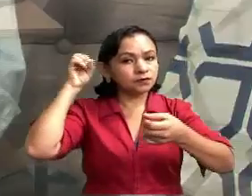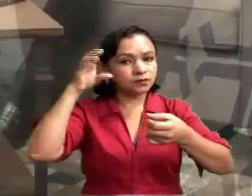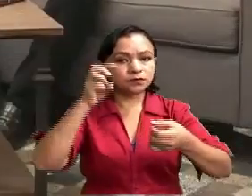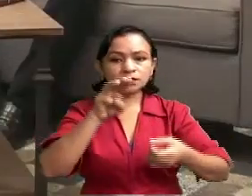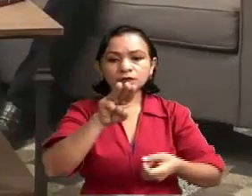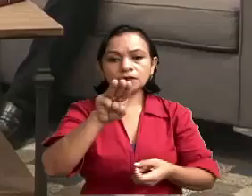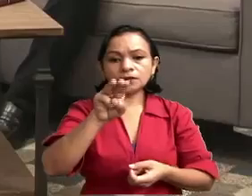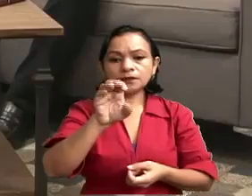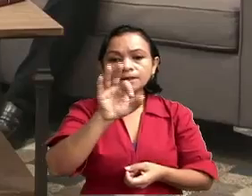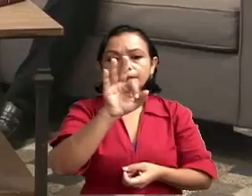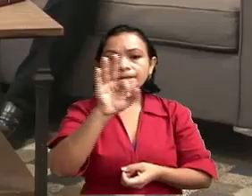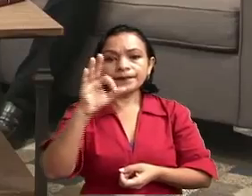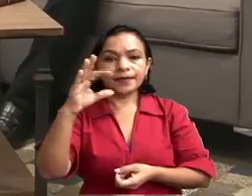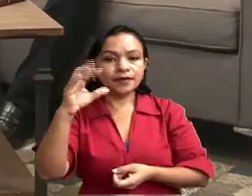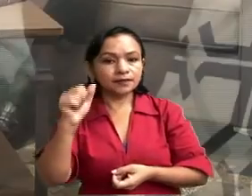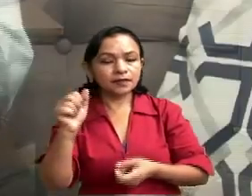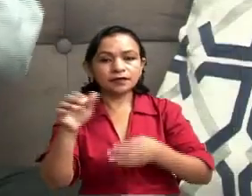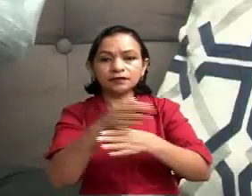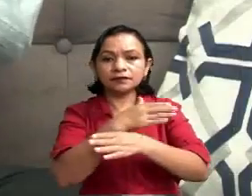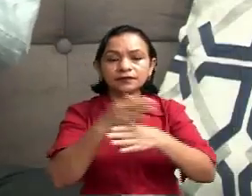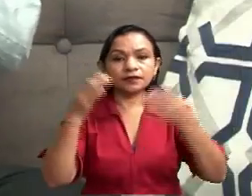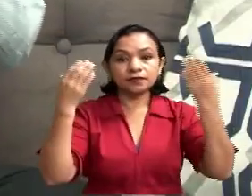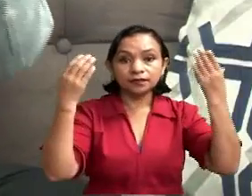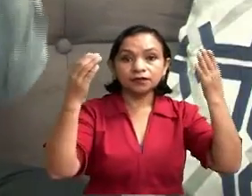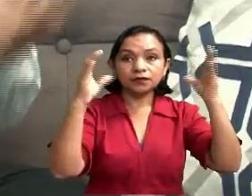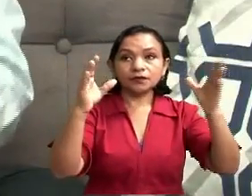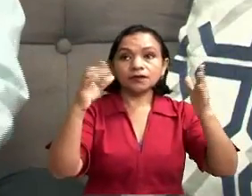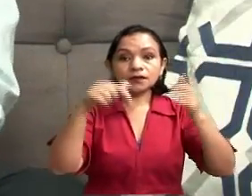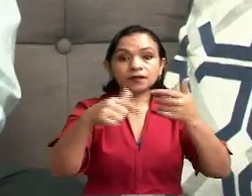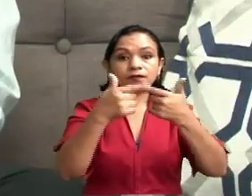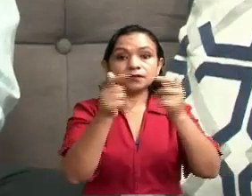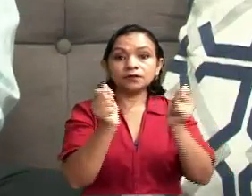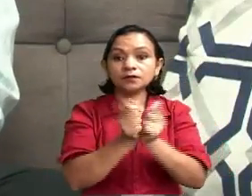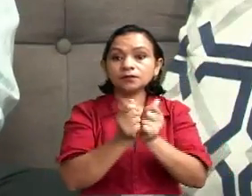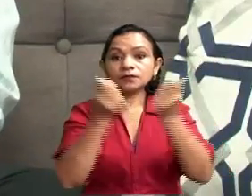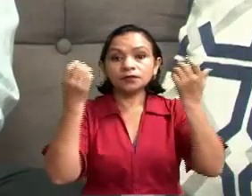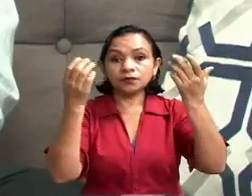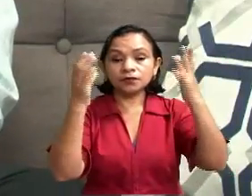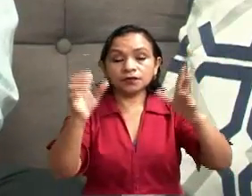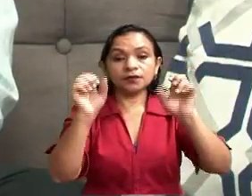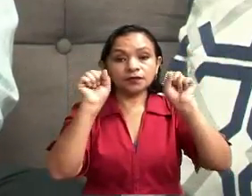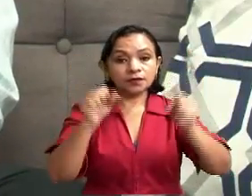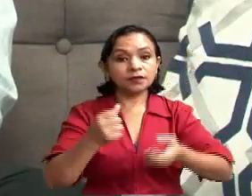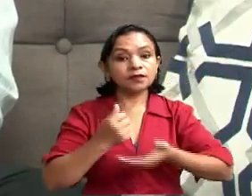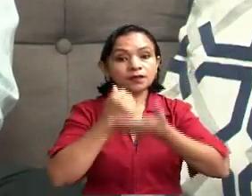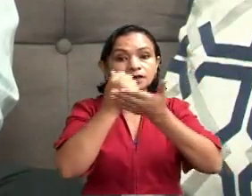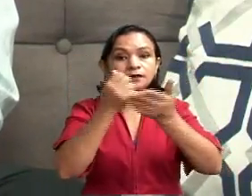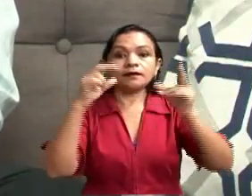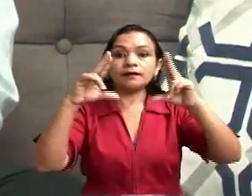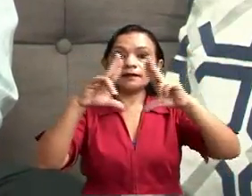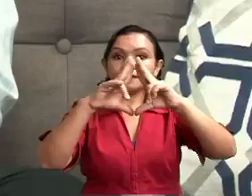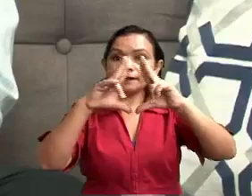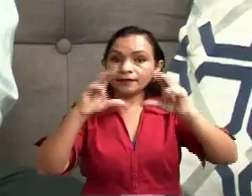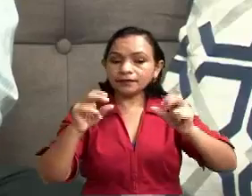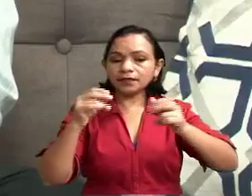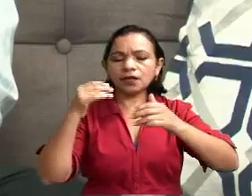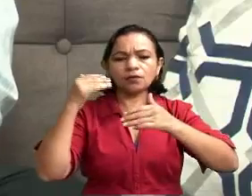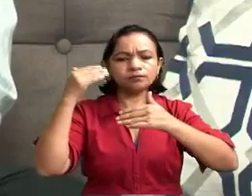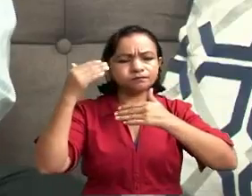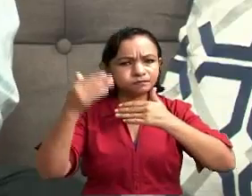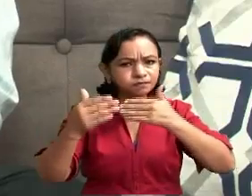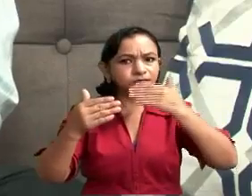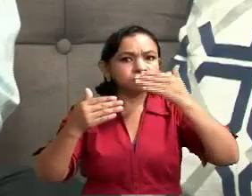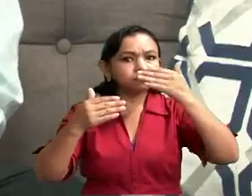MEFCA, etcétera. Entonces, este conjunto de medidas es lo que ha permitido a Nicaragua venir